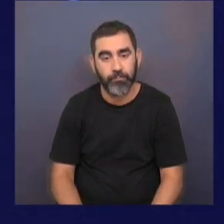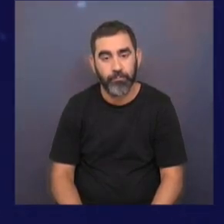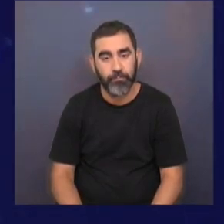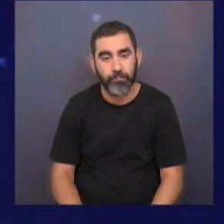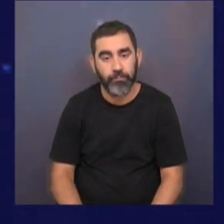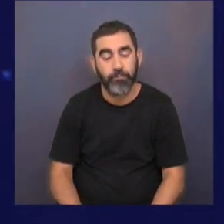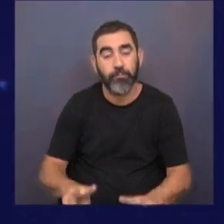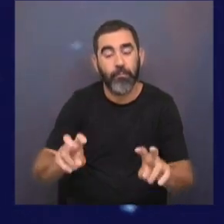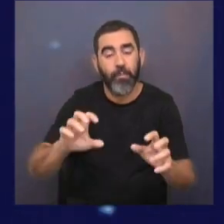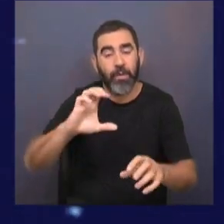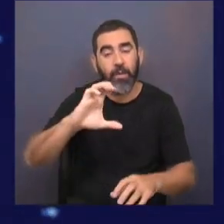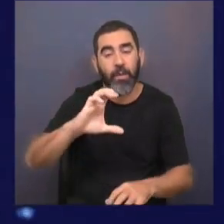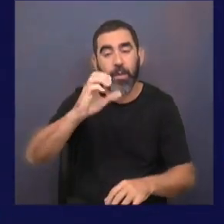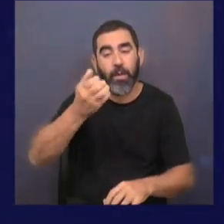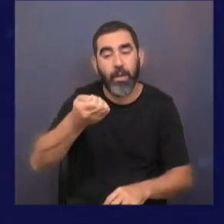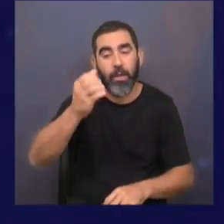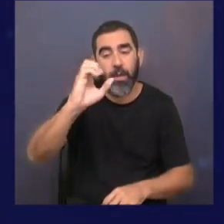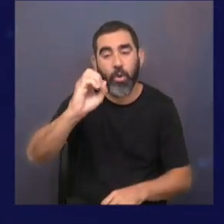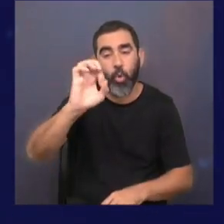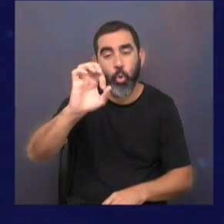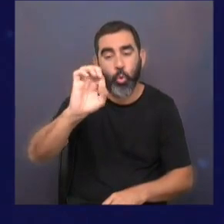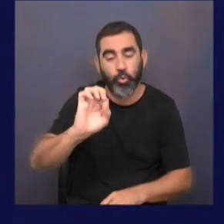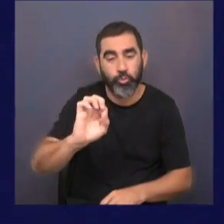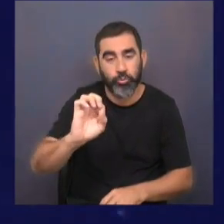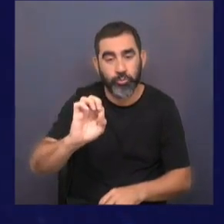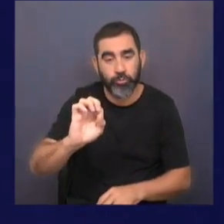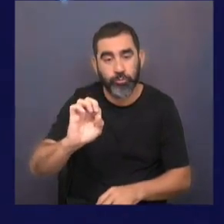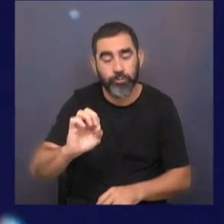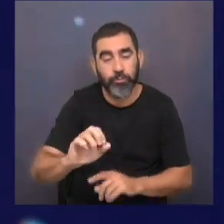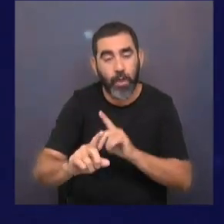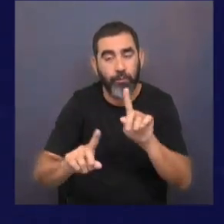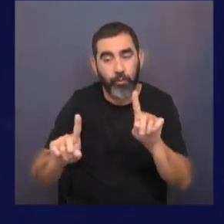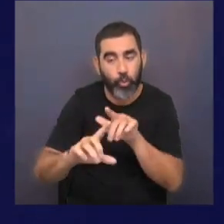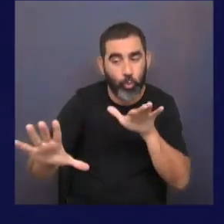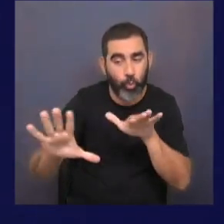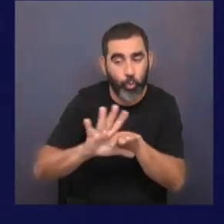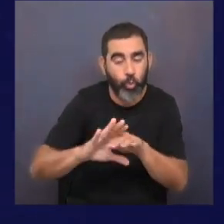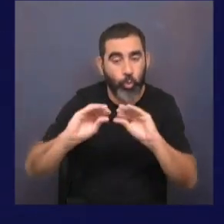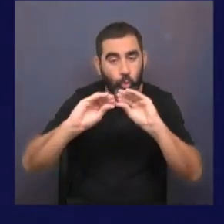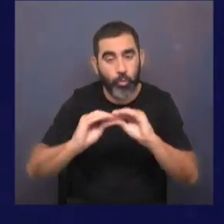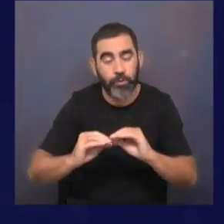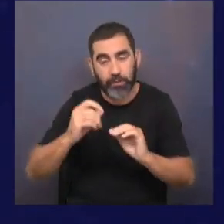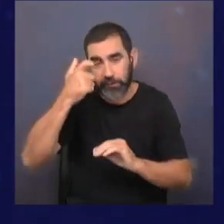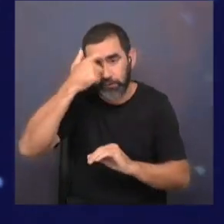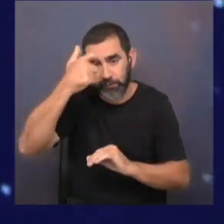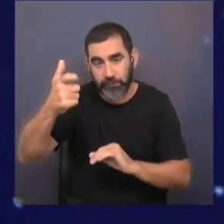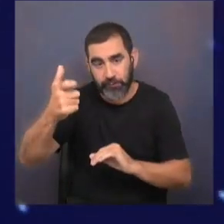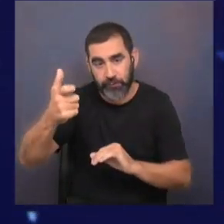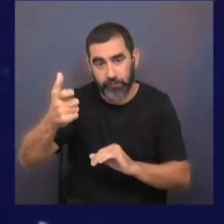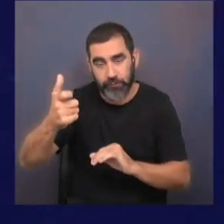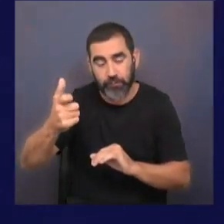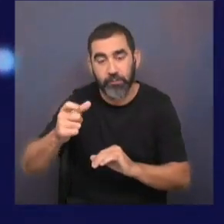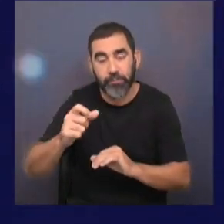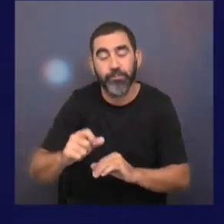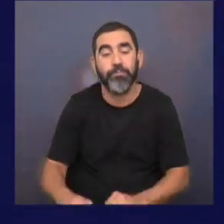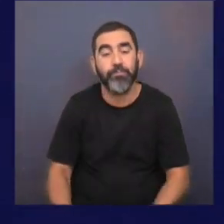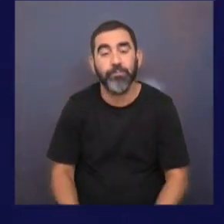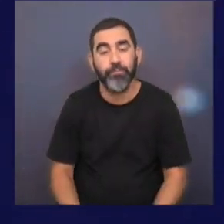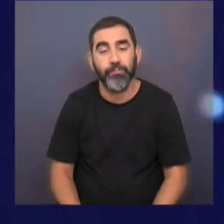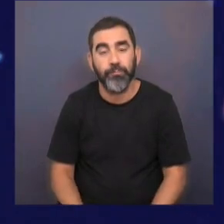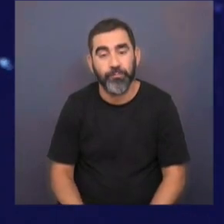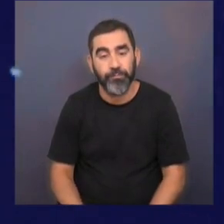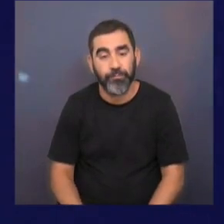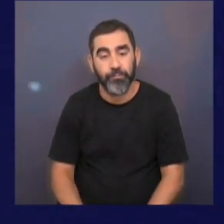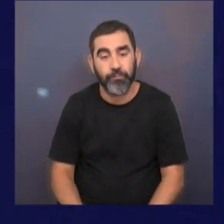claridad, el tema del caos, ¿no? De esa definición que generalmente no coincide, la de la matemática o la de la ciencia, con la definición cotidiana.